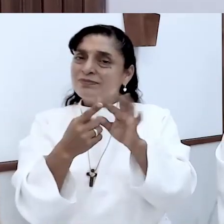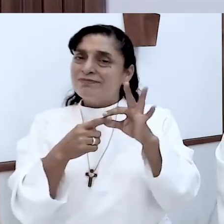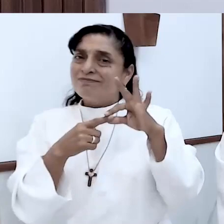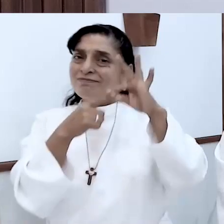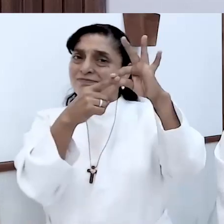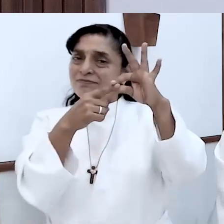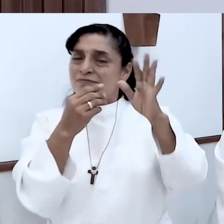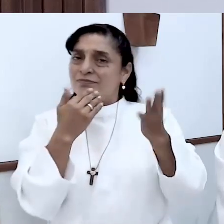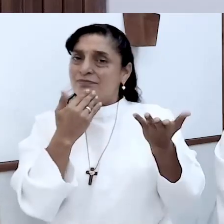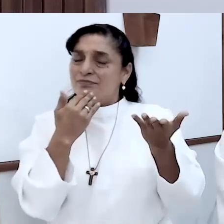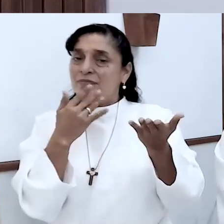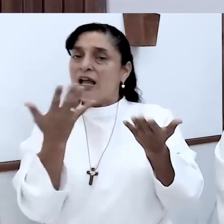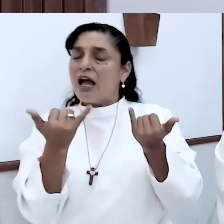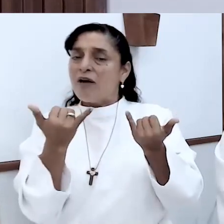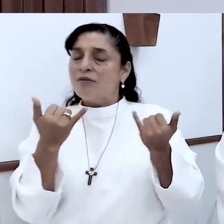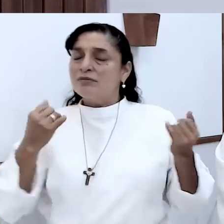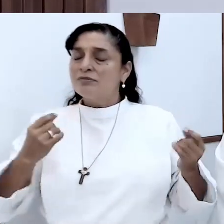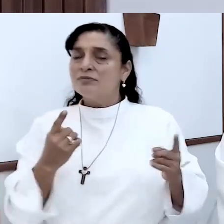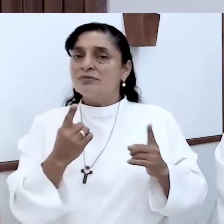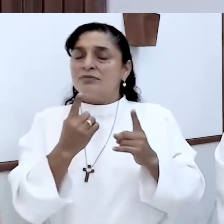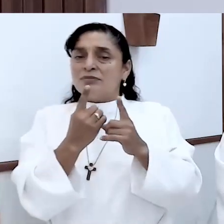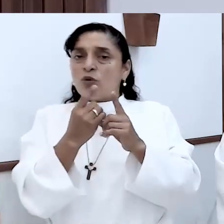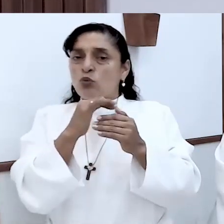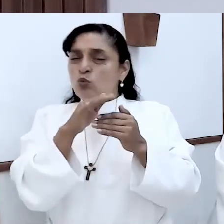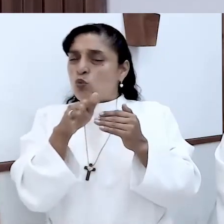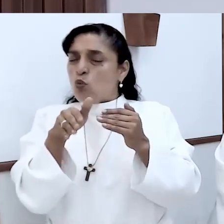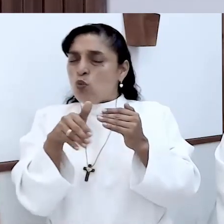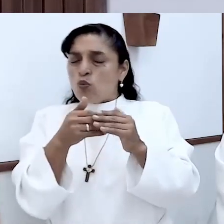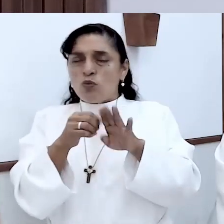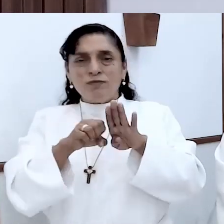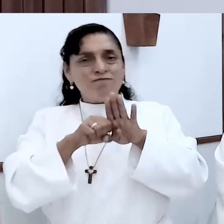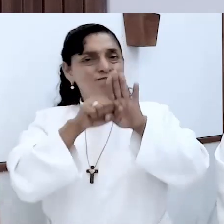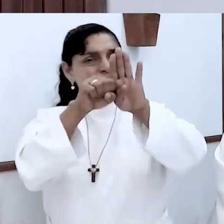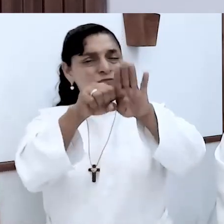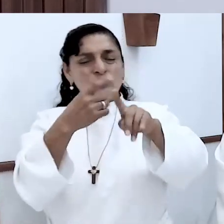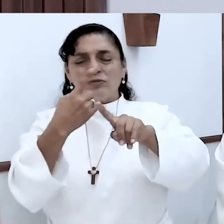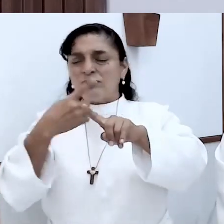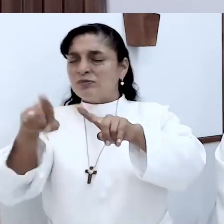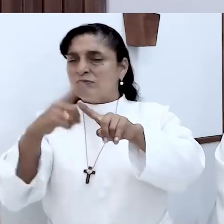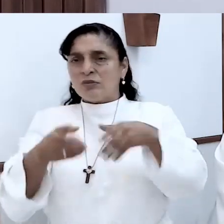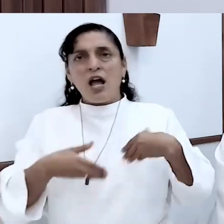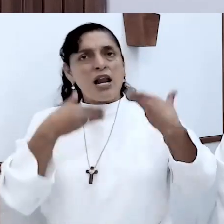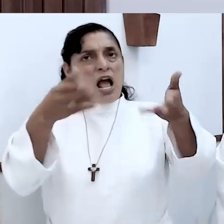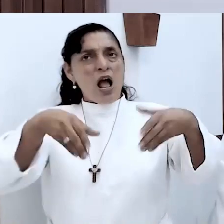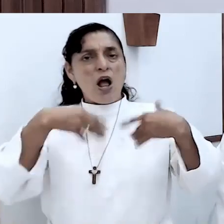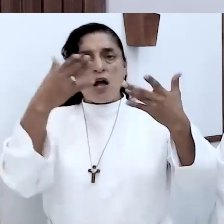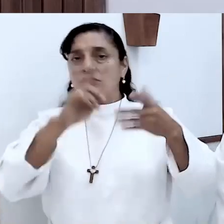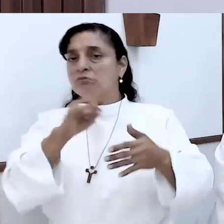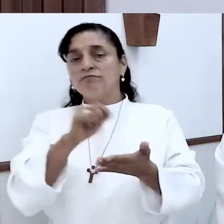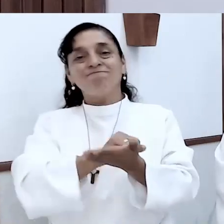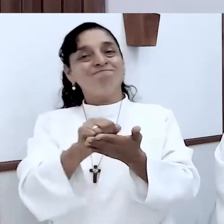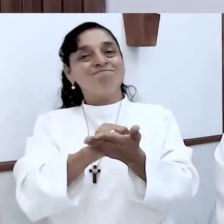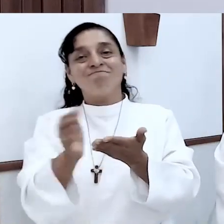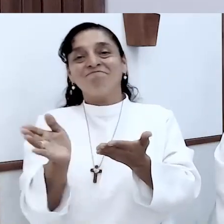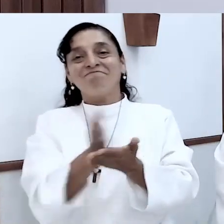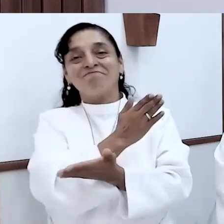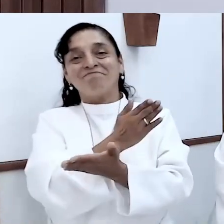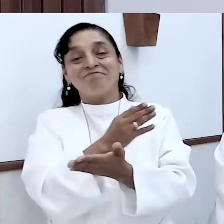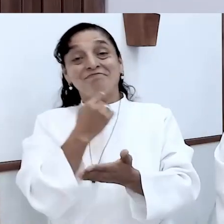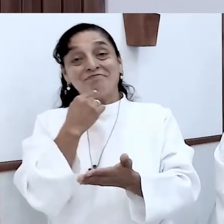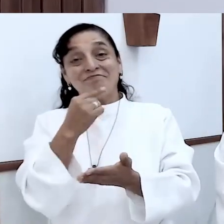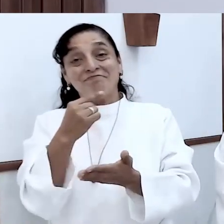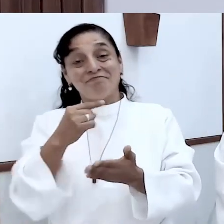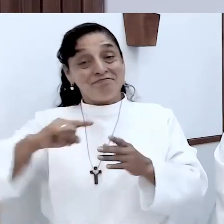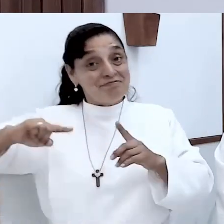ya desaparecen todos los sacrificios y ofrendas. Y por eso en el Salmo hemos dicho, fíjense, repetido,